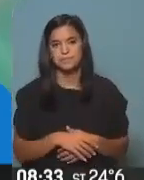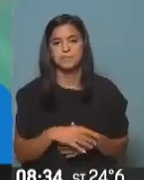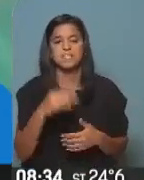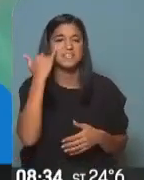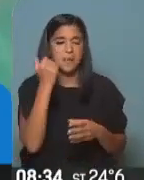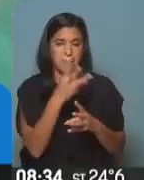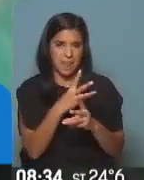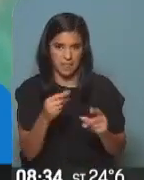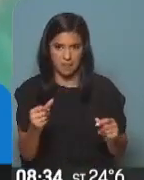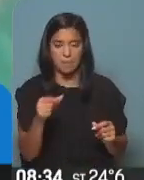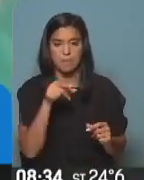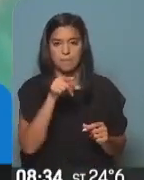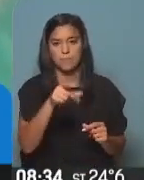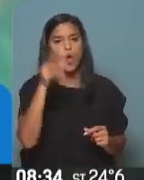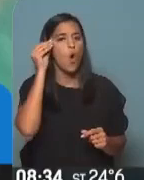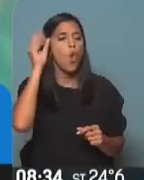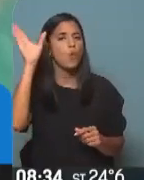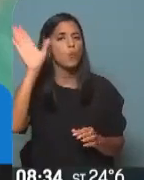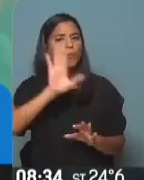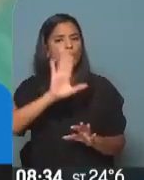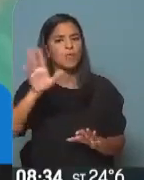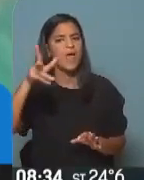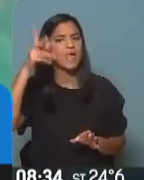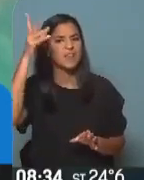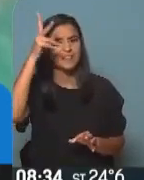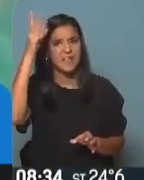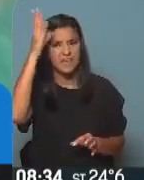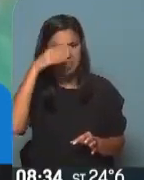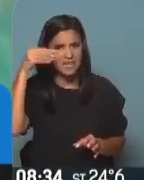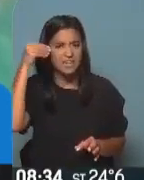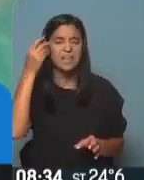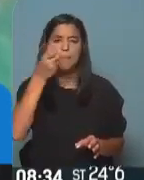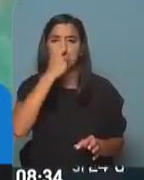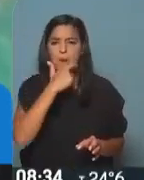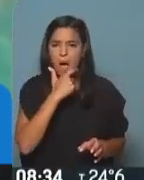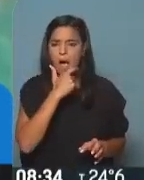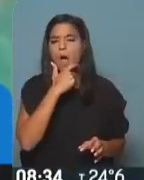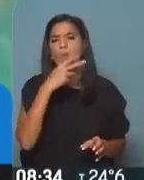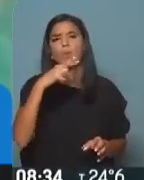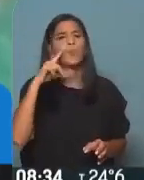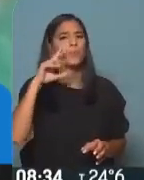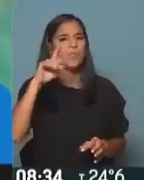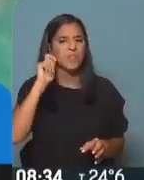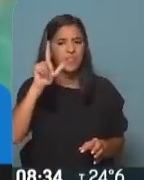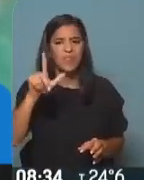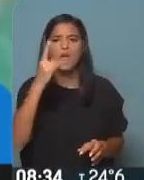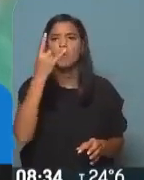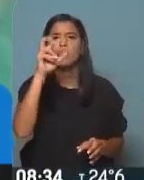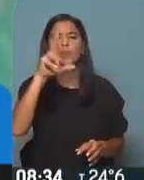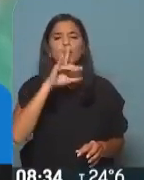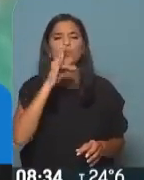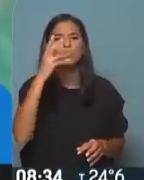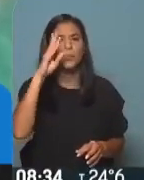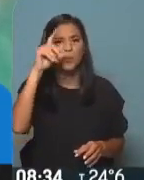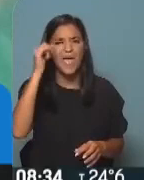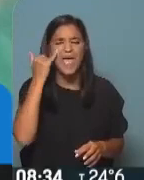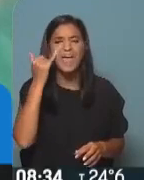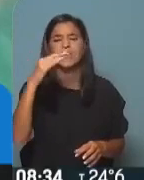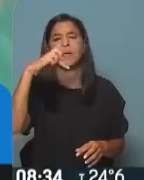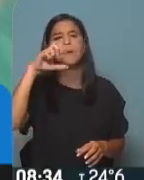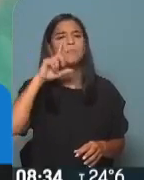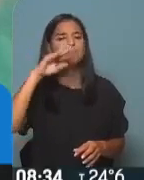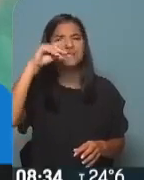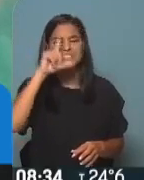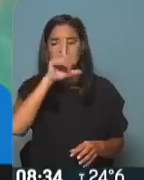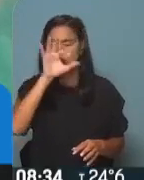cerrar, olvídate de Cristina Kirchner, olvídate de Mauricio Macri, de María Eugenia Vidal, de Urtubey, olvídate de Pichetto, olvídate de todos